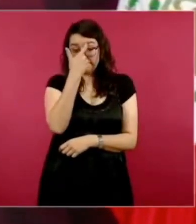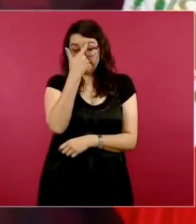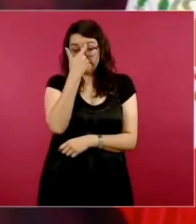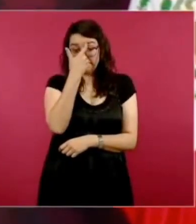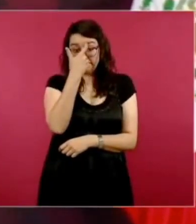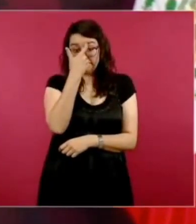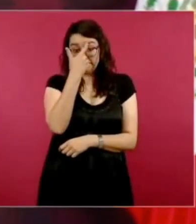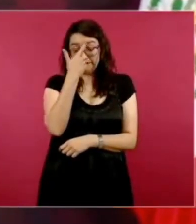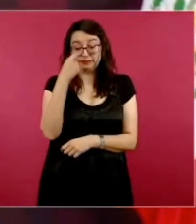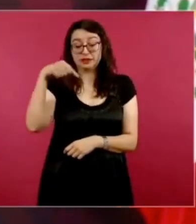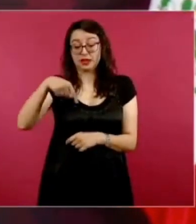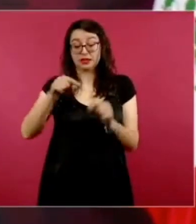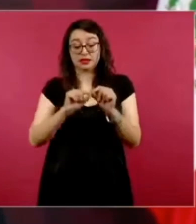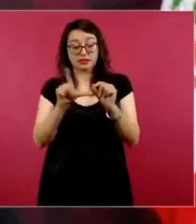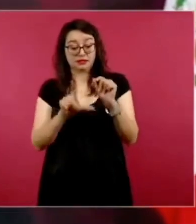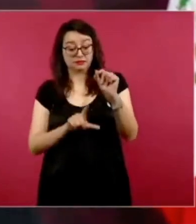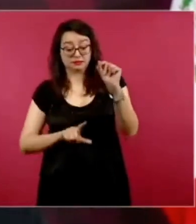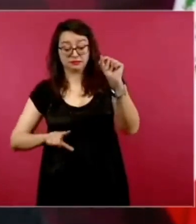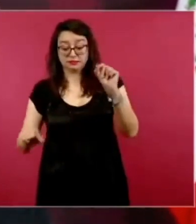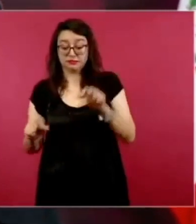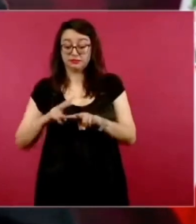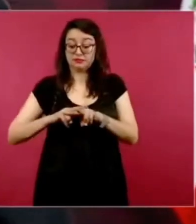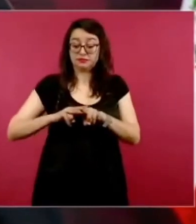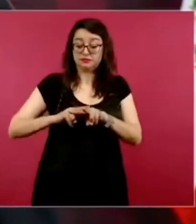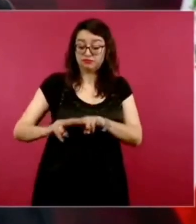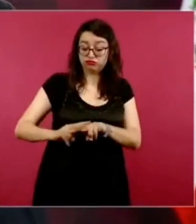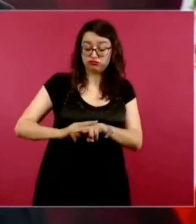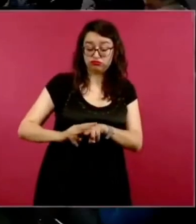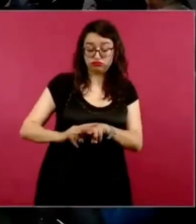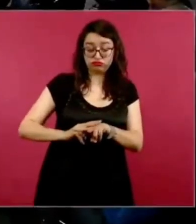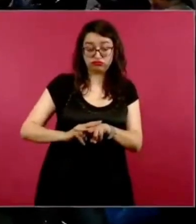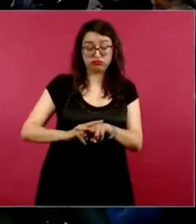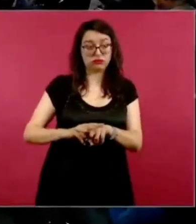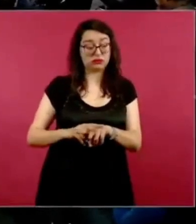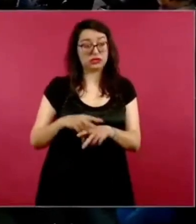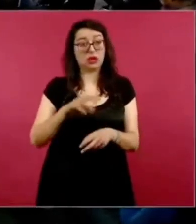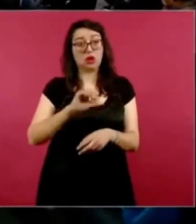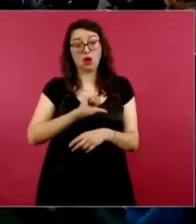y de repente Limantur, que era secretario de Hacienda,